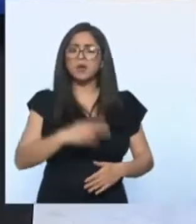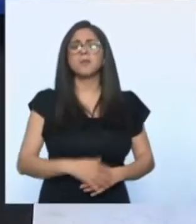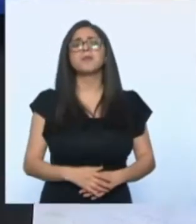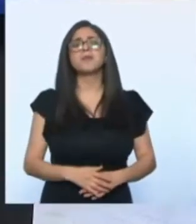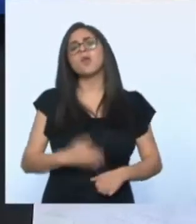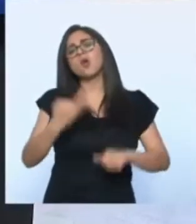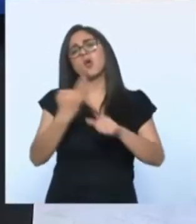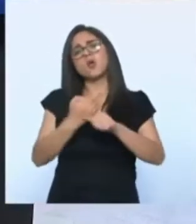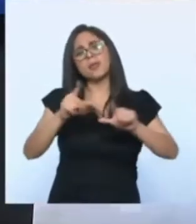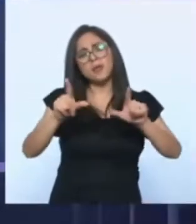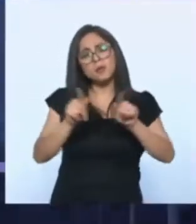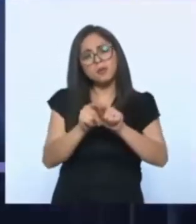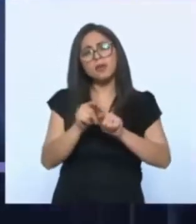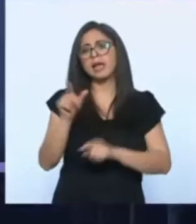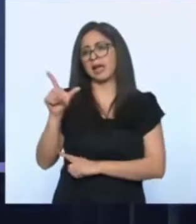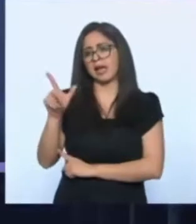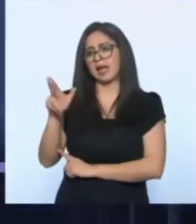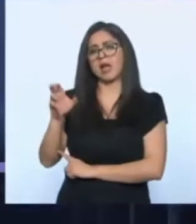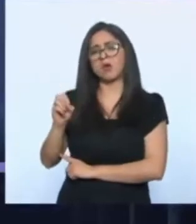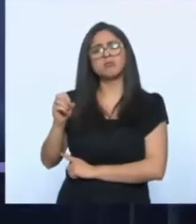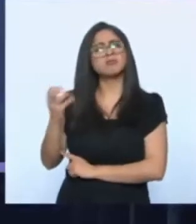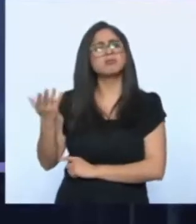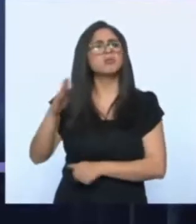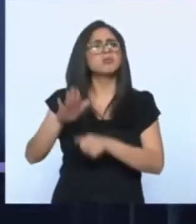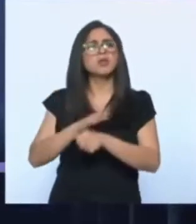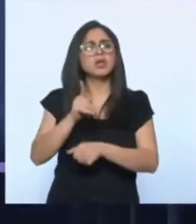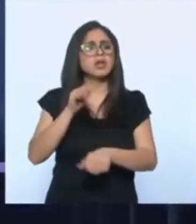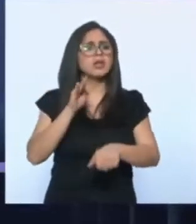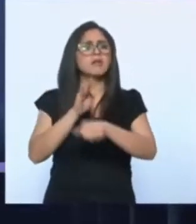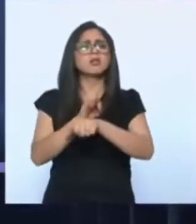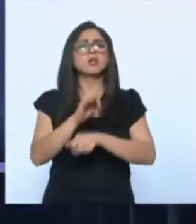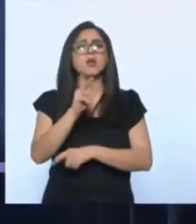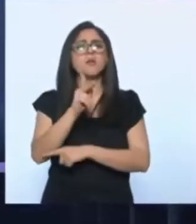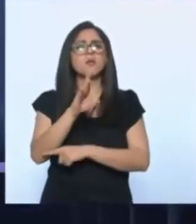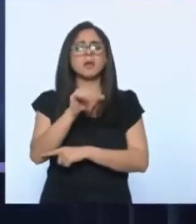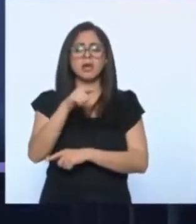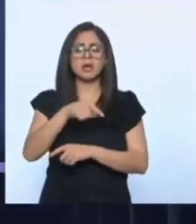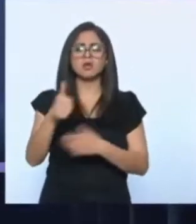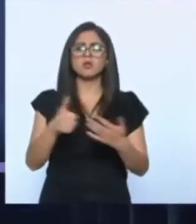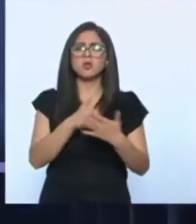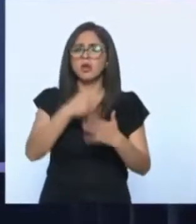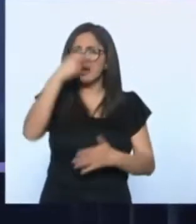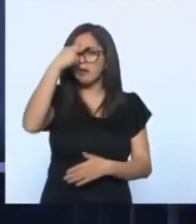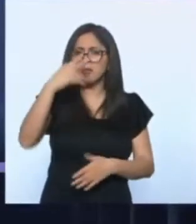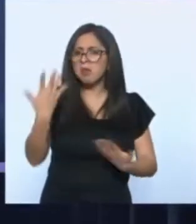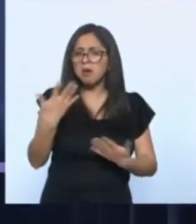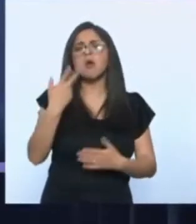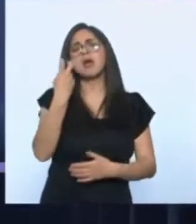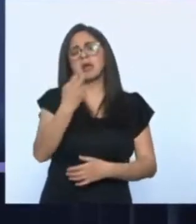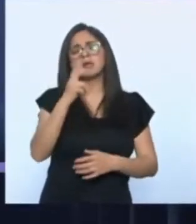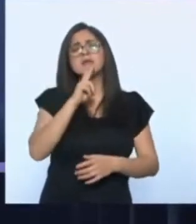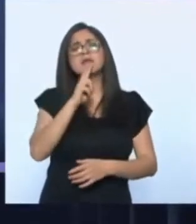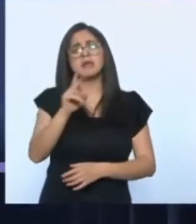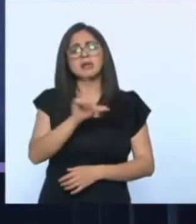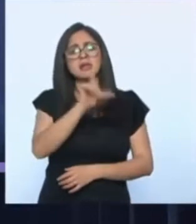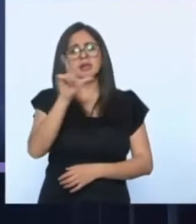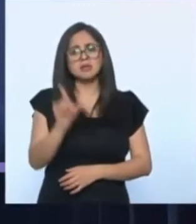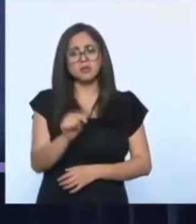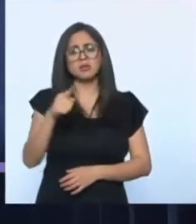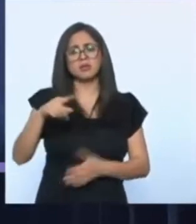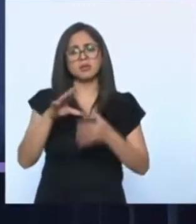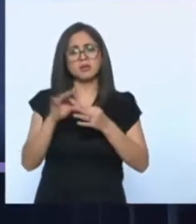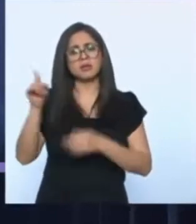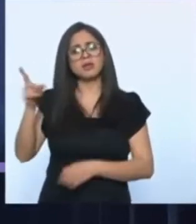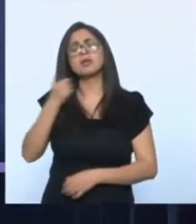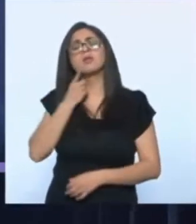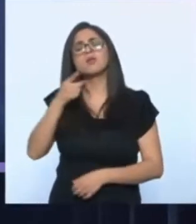Leo Gómez Otegui. ¿Por qué es importante la Defensoría Pública en la Ciudad de México? Yo les tengo este resultado con ella, esta respuesta con la